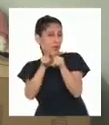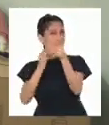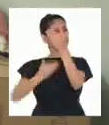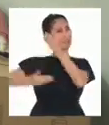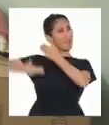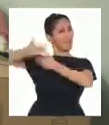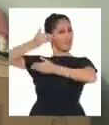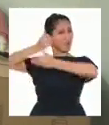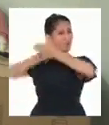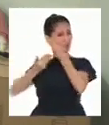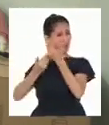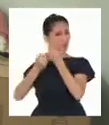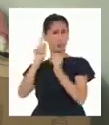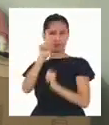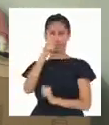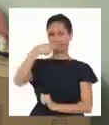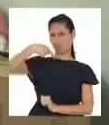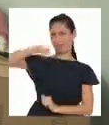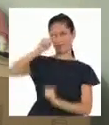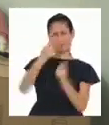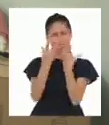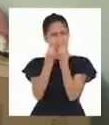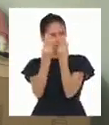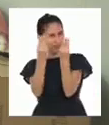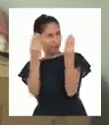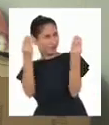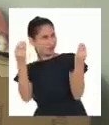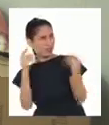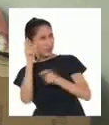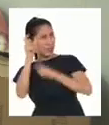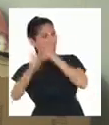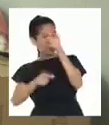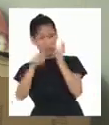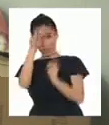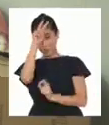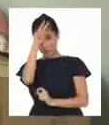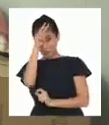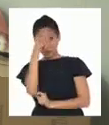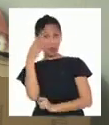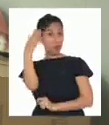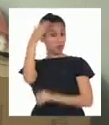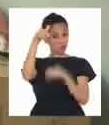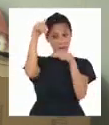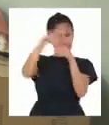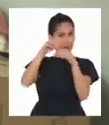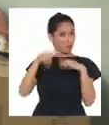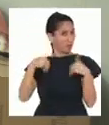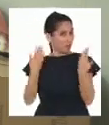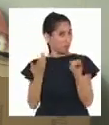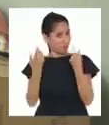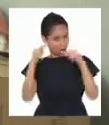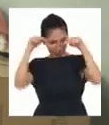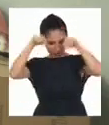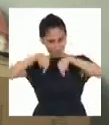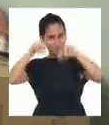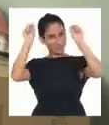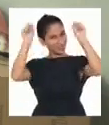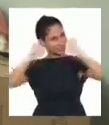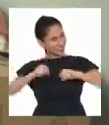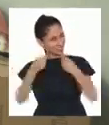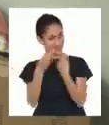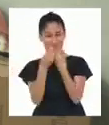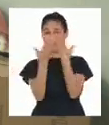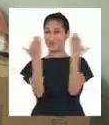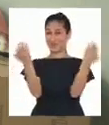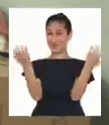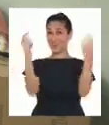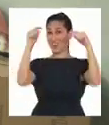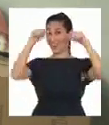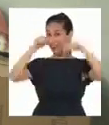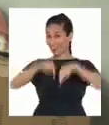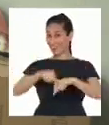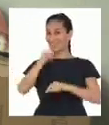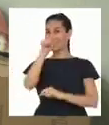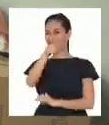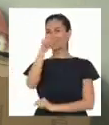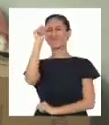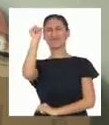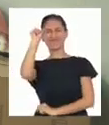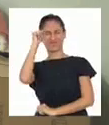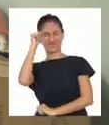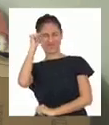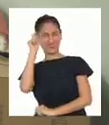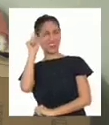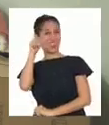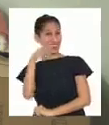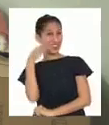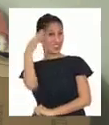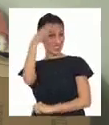ese privilegio del que hoy gozamos. Entonces, la próxima vez que vaya a sufragar, lo haré pensando en